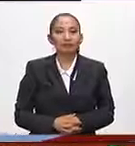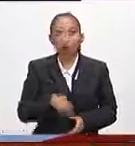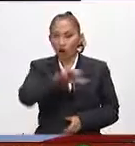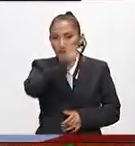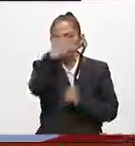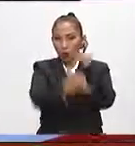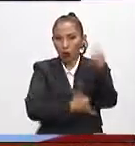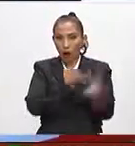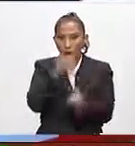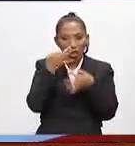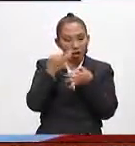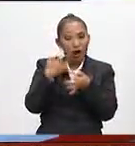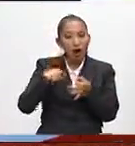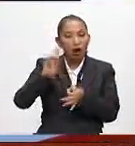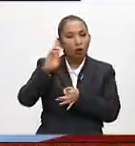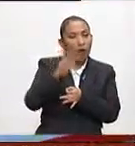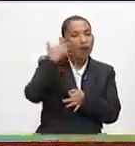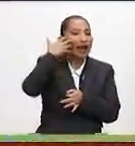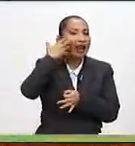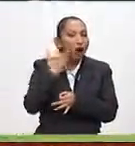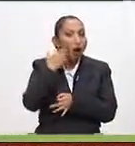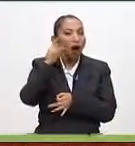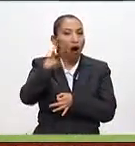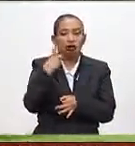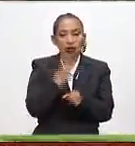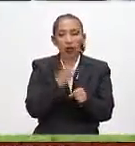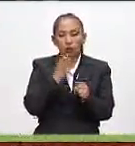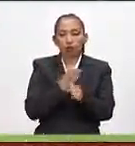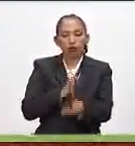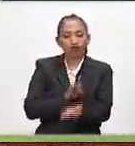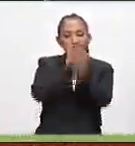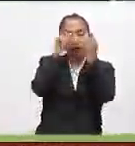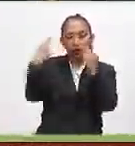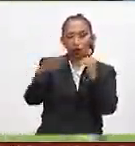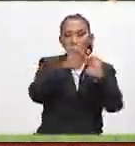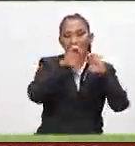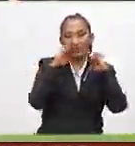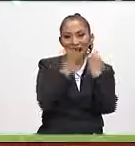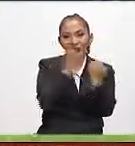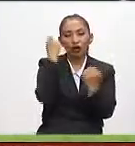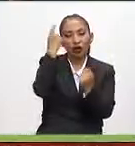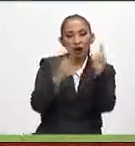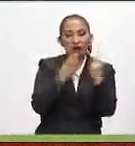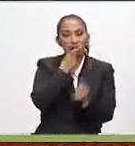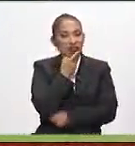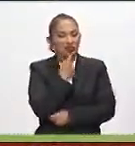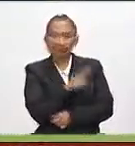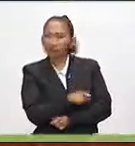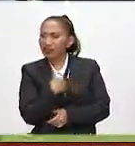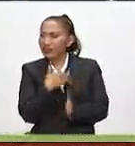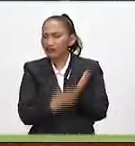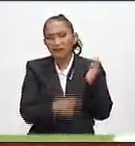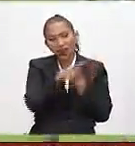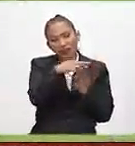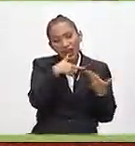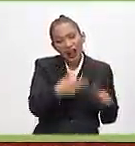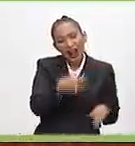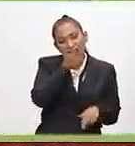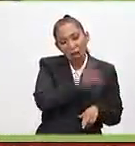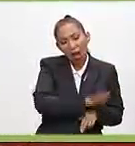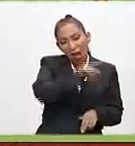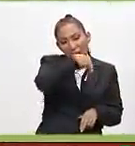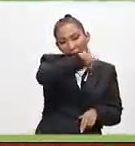Otro de los partidos que llama la atención es el de Pumas-León. Los Pumas reciben su segundo encuentro en casa. Y aunque algunos han aquejado la falta de relación que